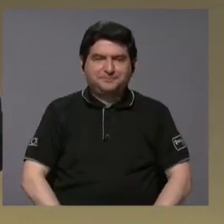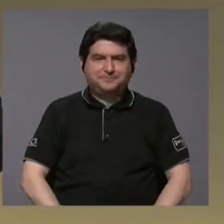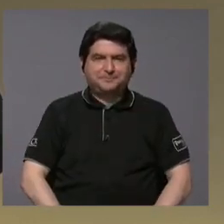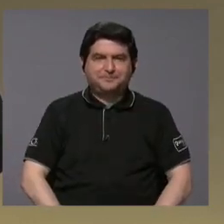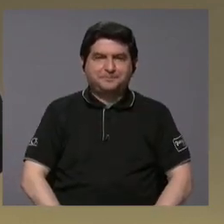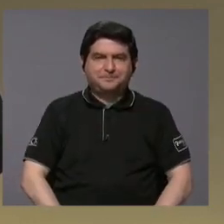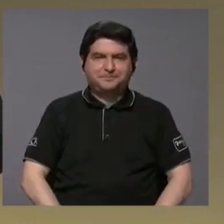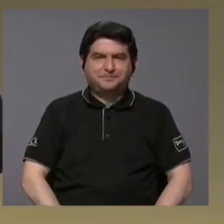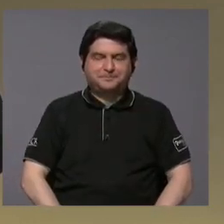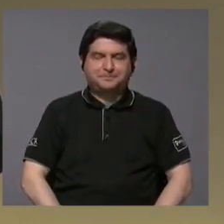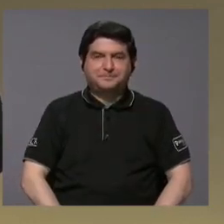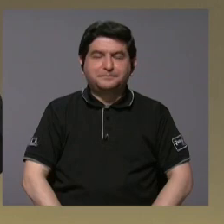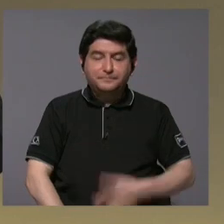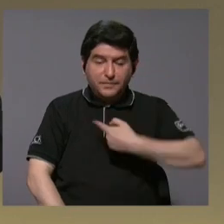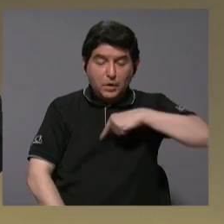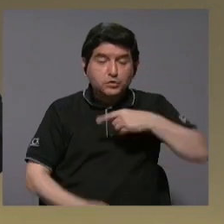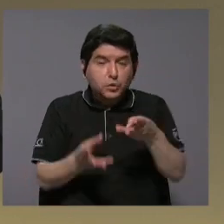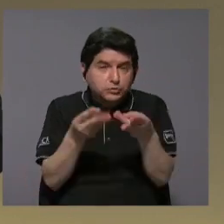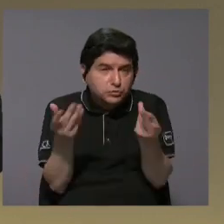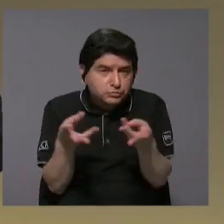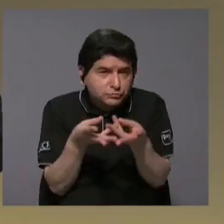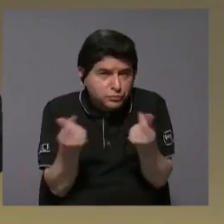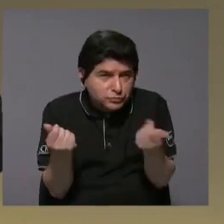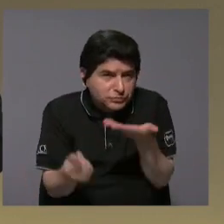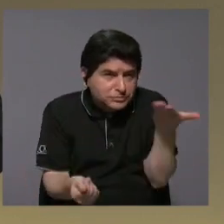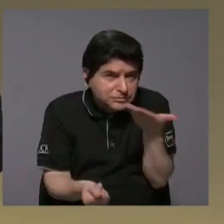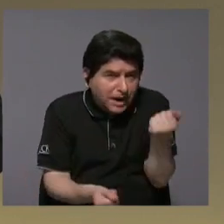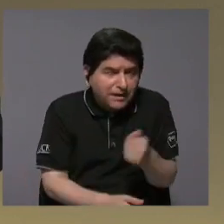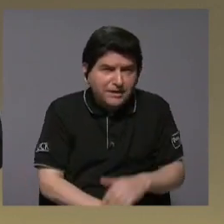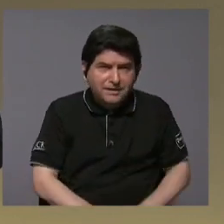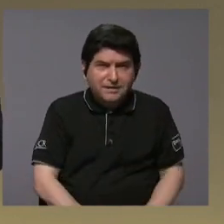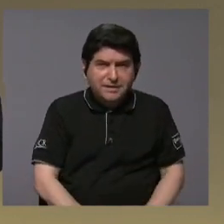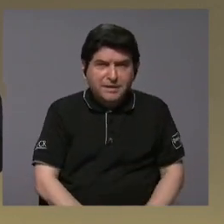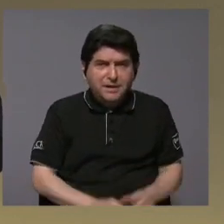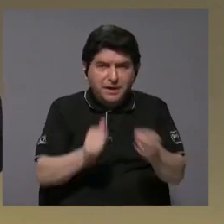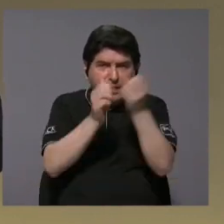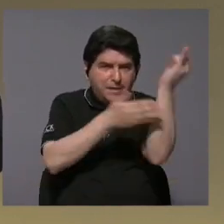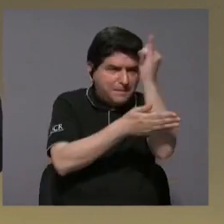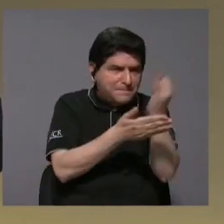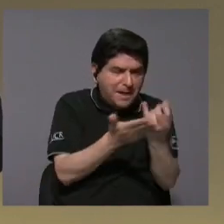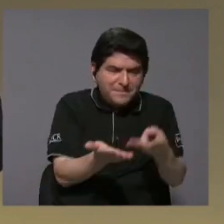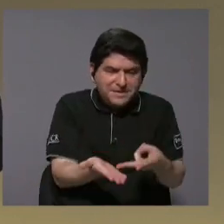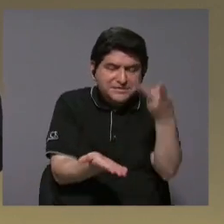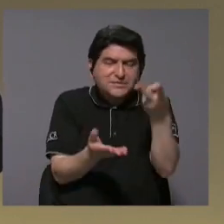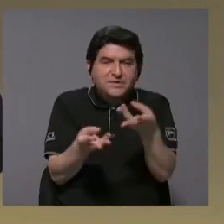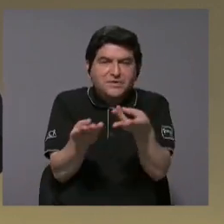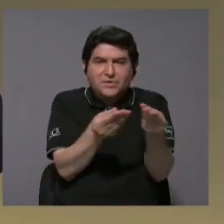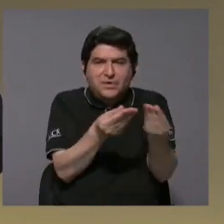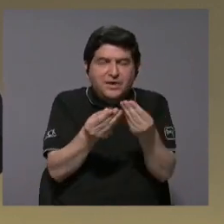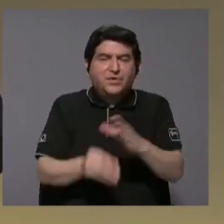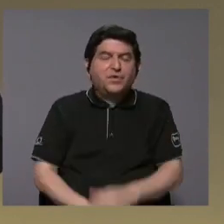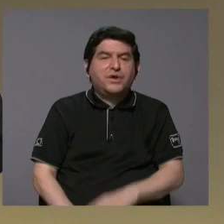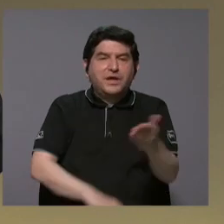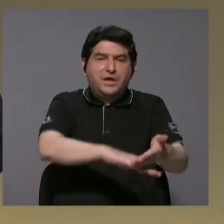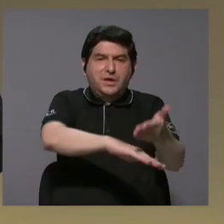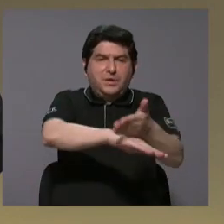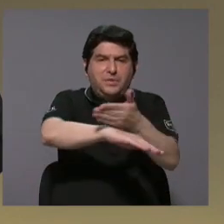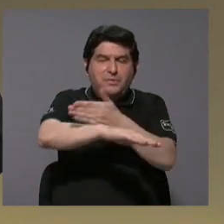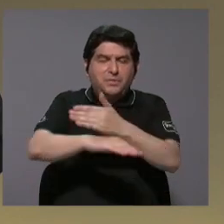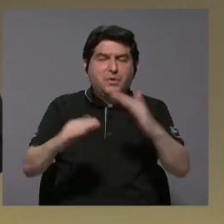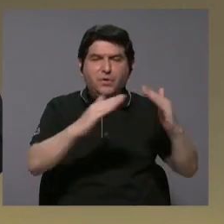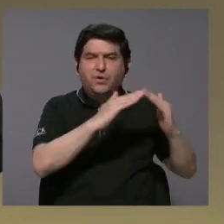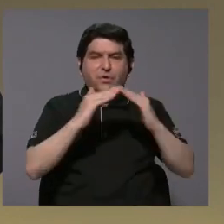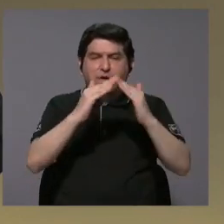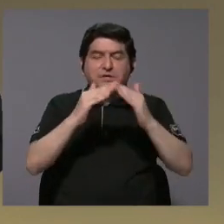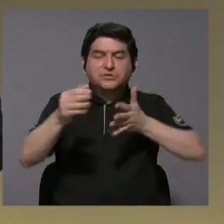Y bueno, un poco lo que hemos estado es produciendo mapas de valor del suelo y mapas de crecimiento urbano, y